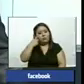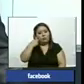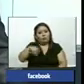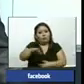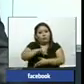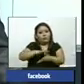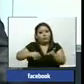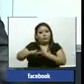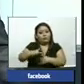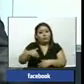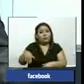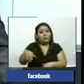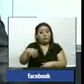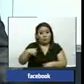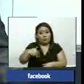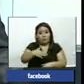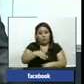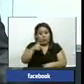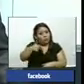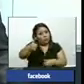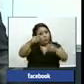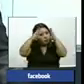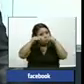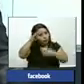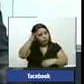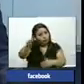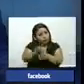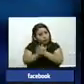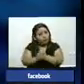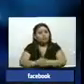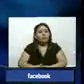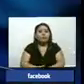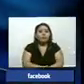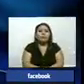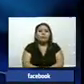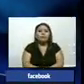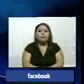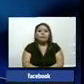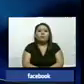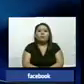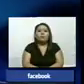del Ministerio de Medio Ambiente. Sandra, buenas noches, un gusto saludarla.